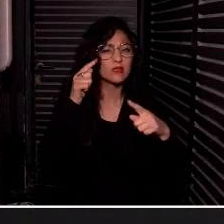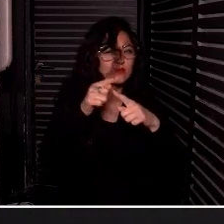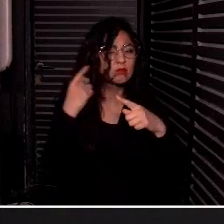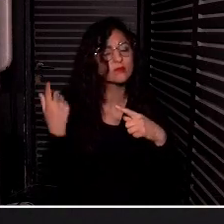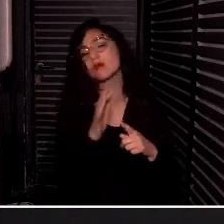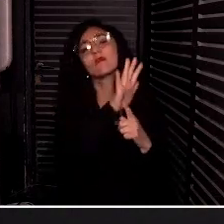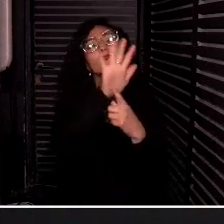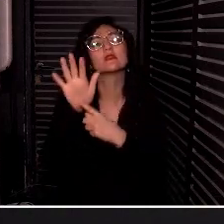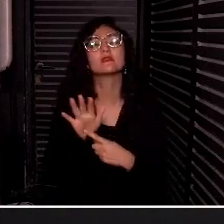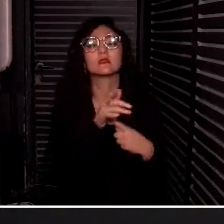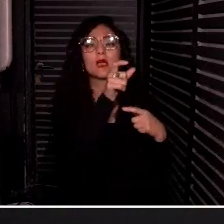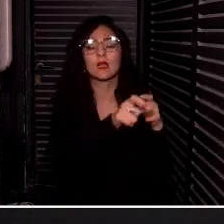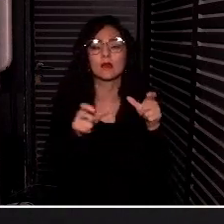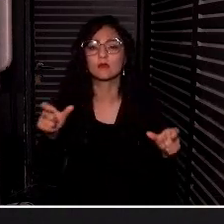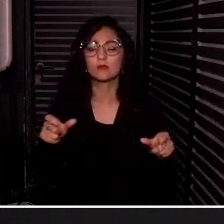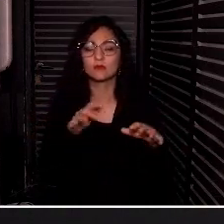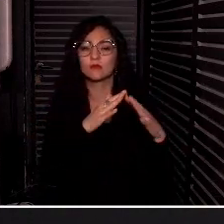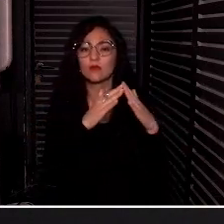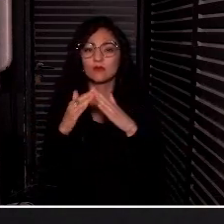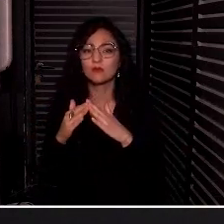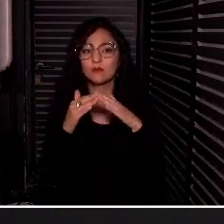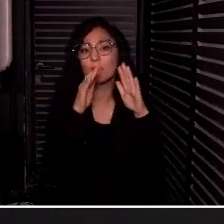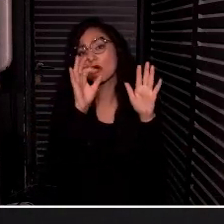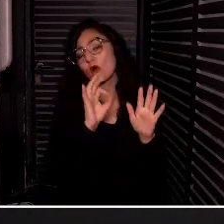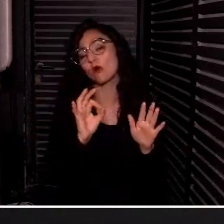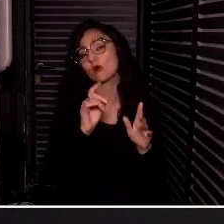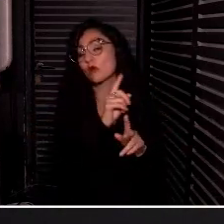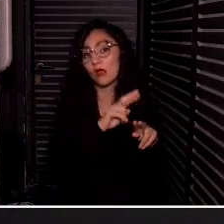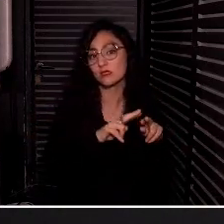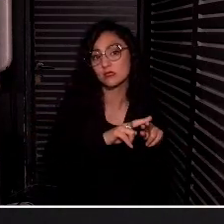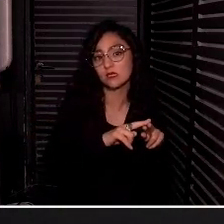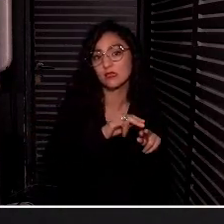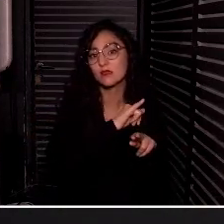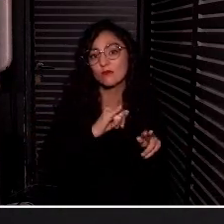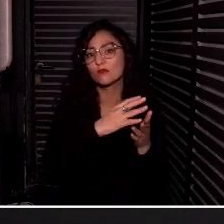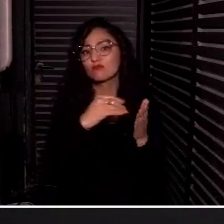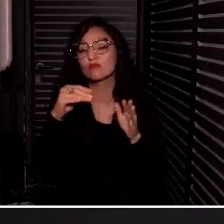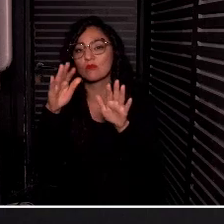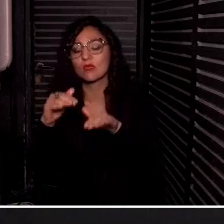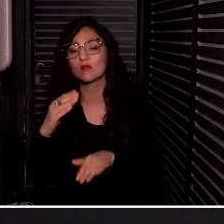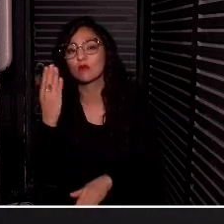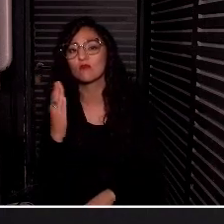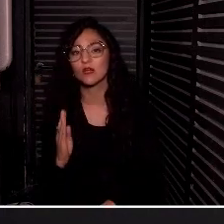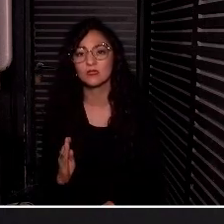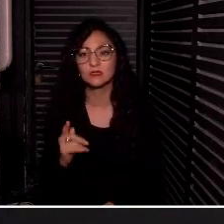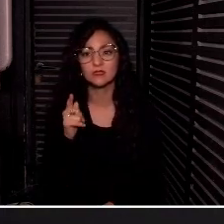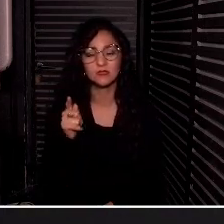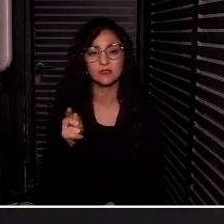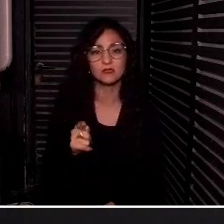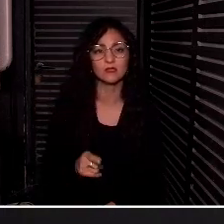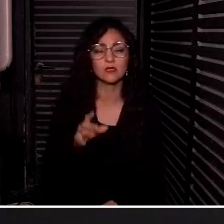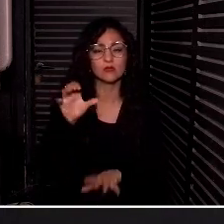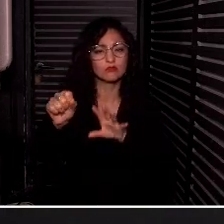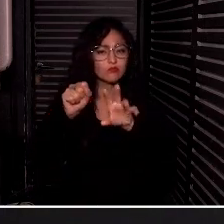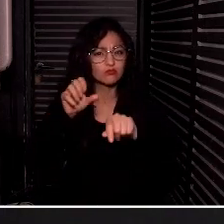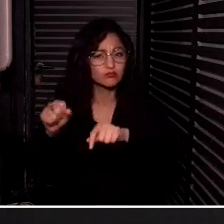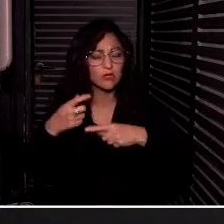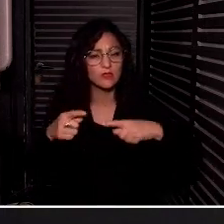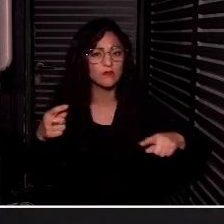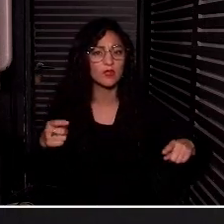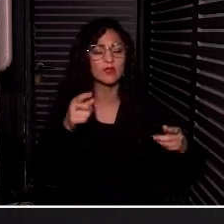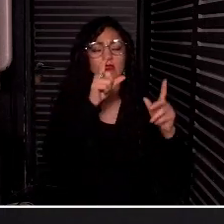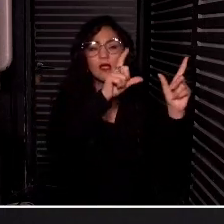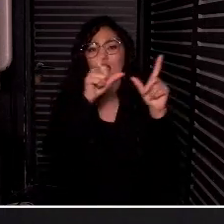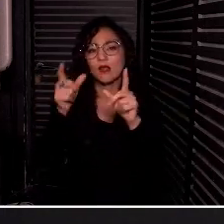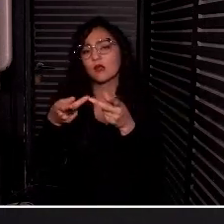llegar a la población porque si no pasa lo que pasa en Brasil donde tienes eh Hablamos en la mañana cierto más monopolio y canales públicos